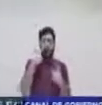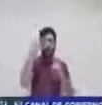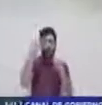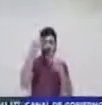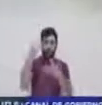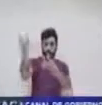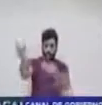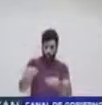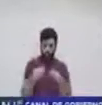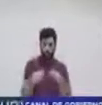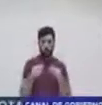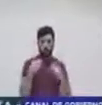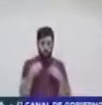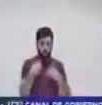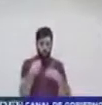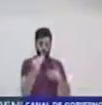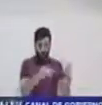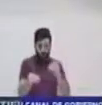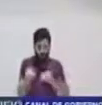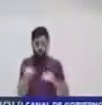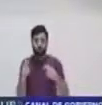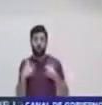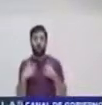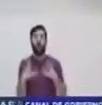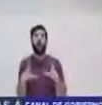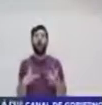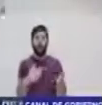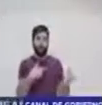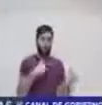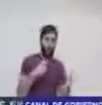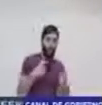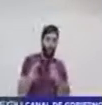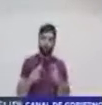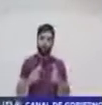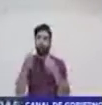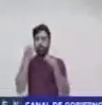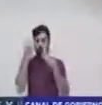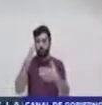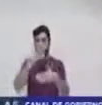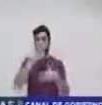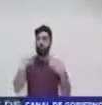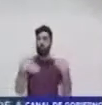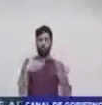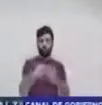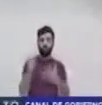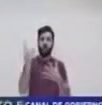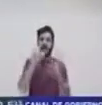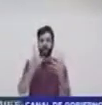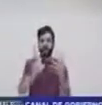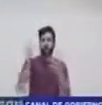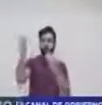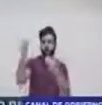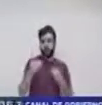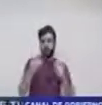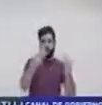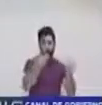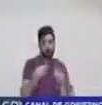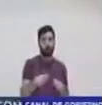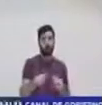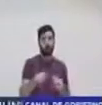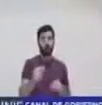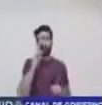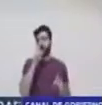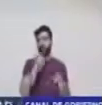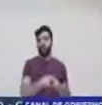de la información que nosotros obtenemos del internet, ¿verdad? De todos los recursos que existen en